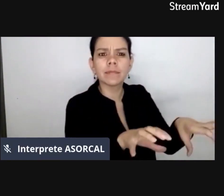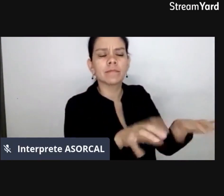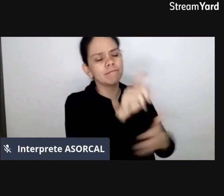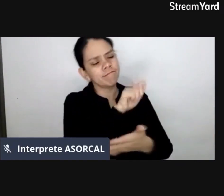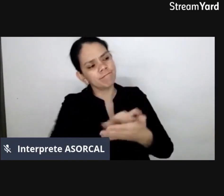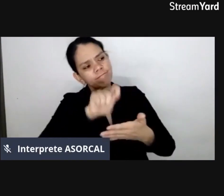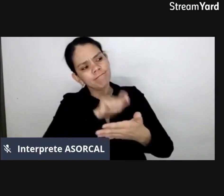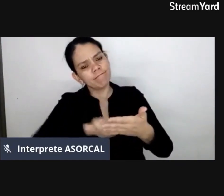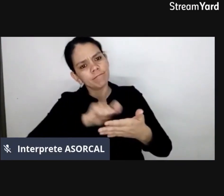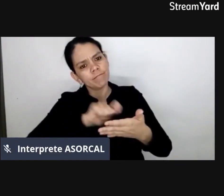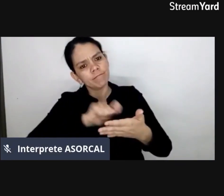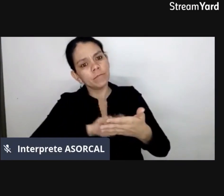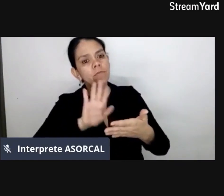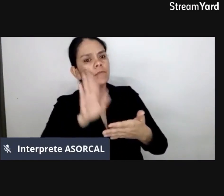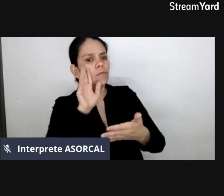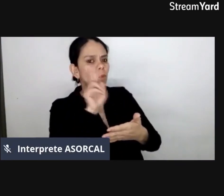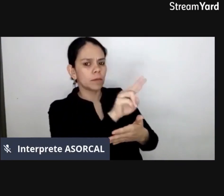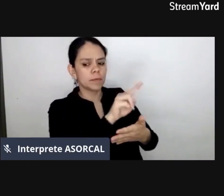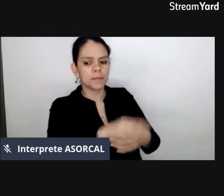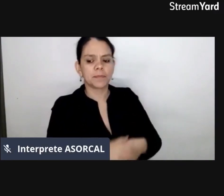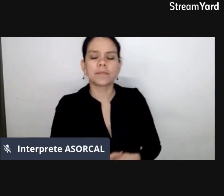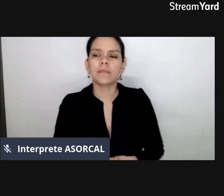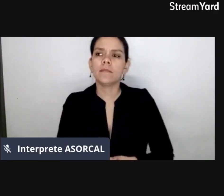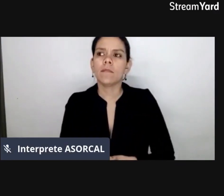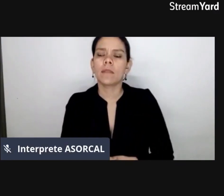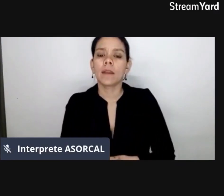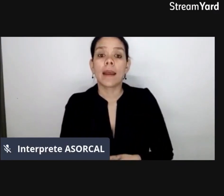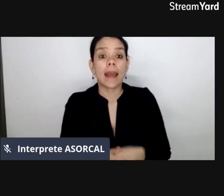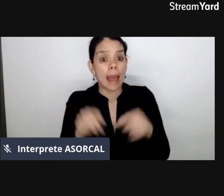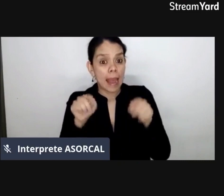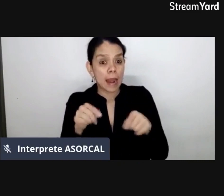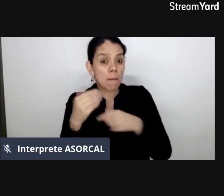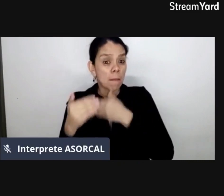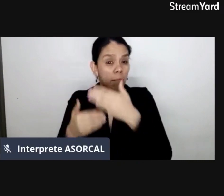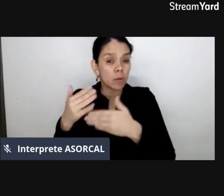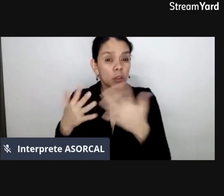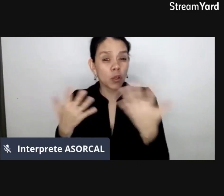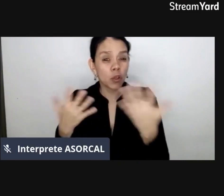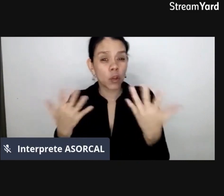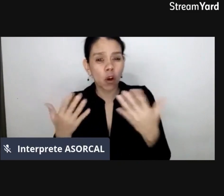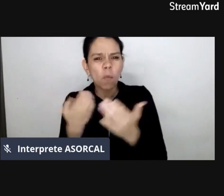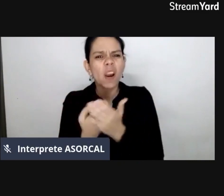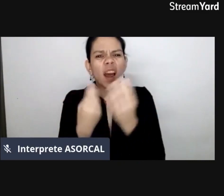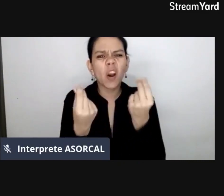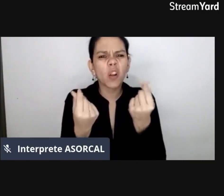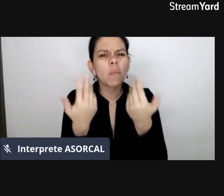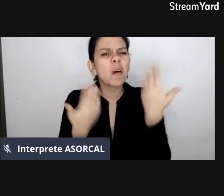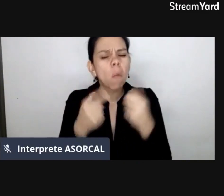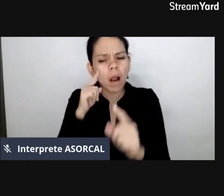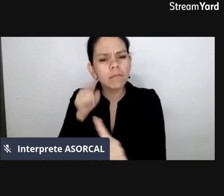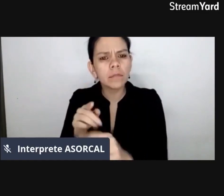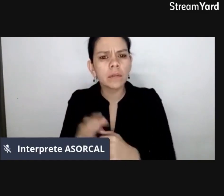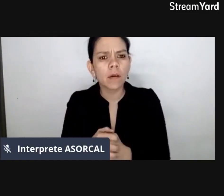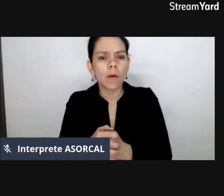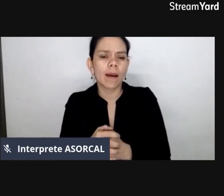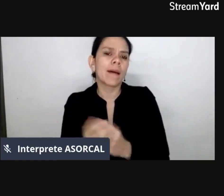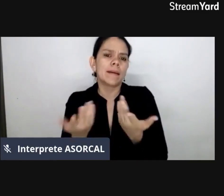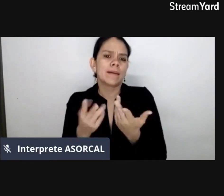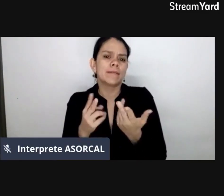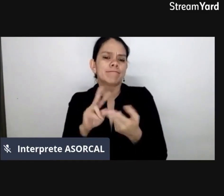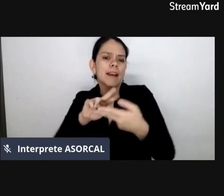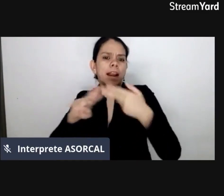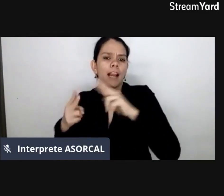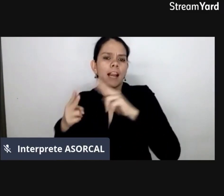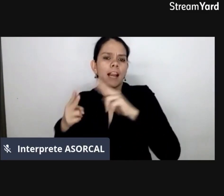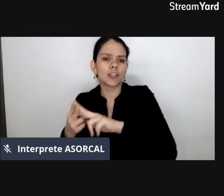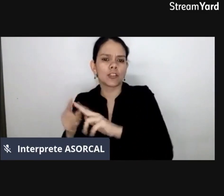propiedad que se movía al ritmo del café, con mano de obra estacional, como decía antes, ritmos internacionales,